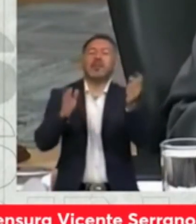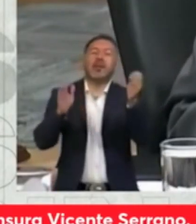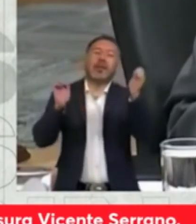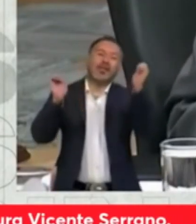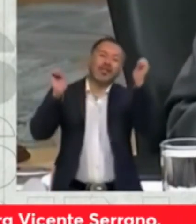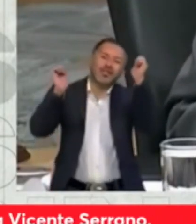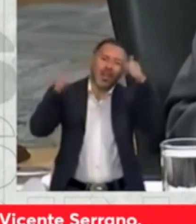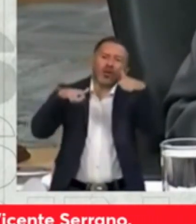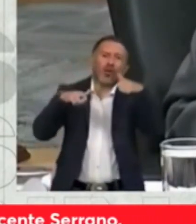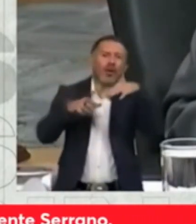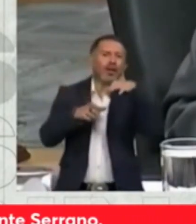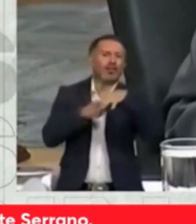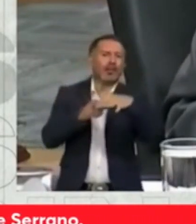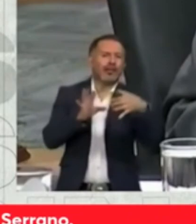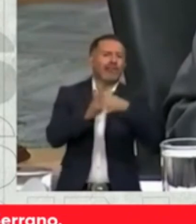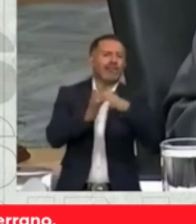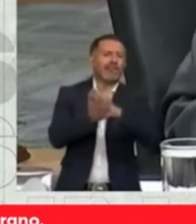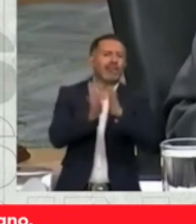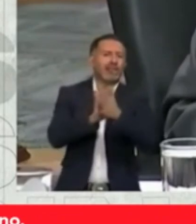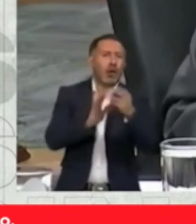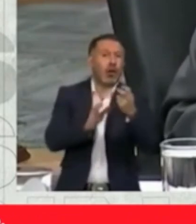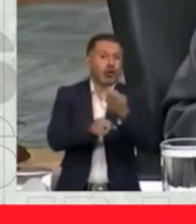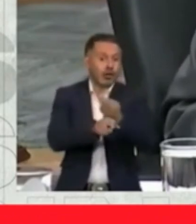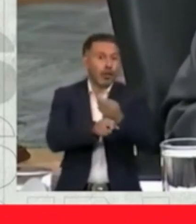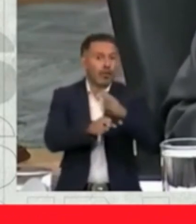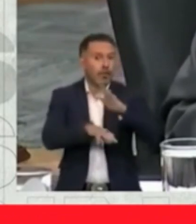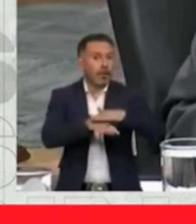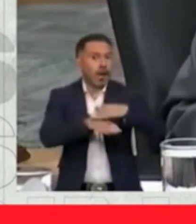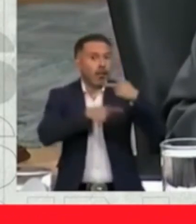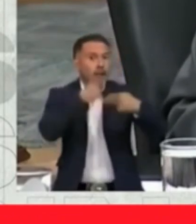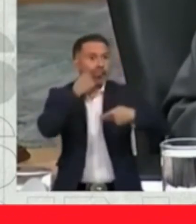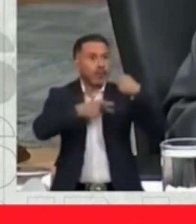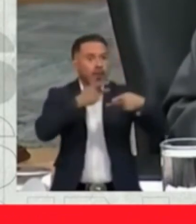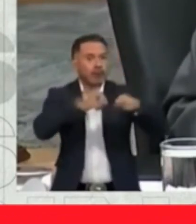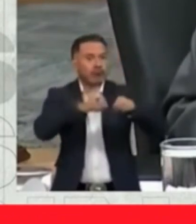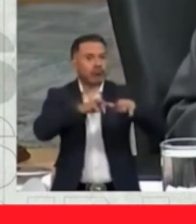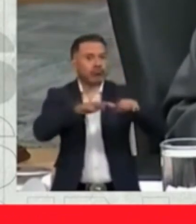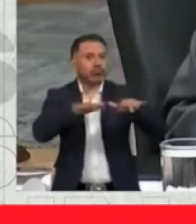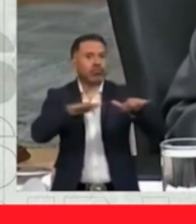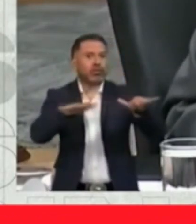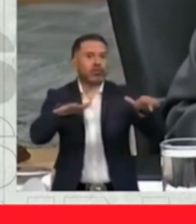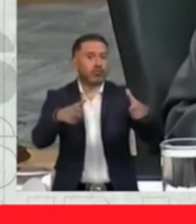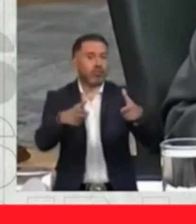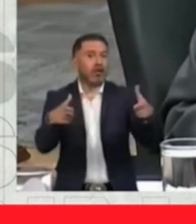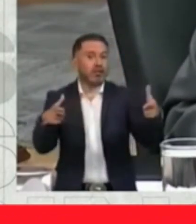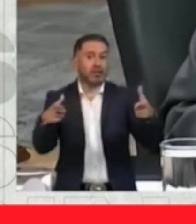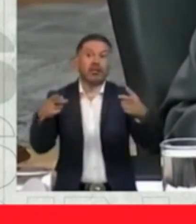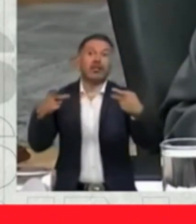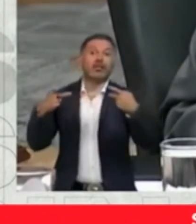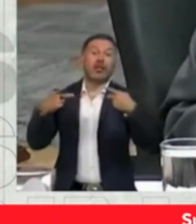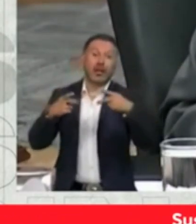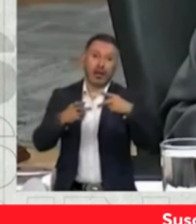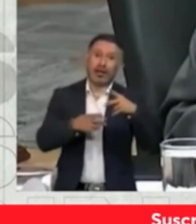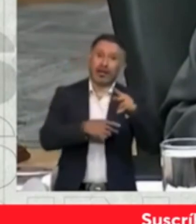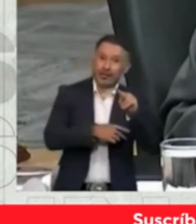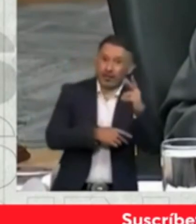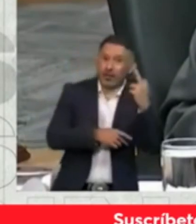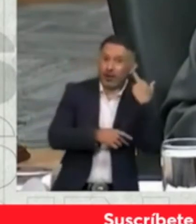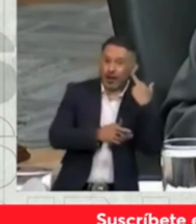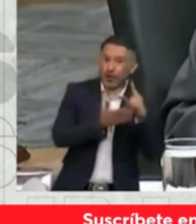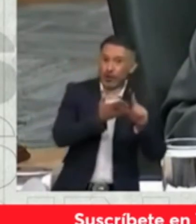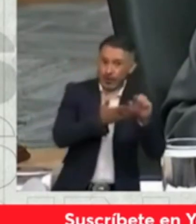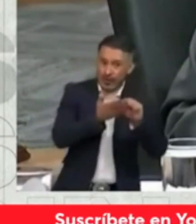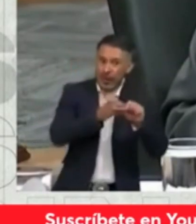también esto ha crecido en lo mediático, pero también en lo social. Y me parece